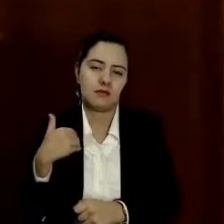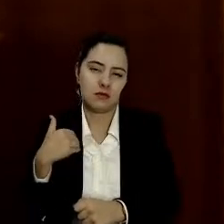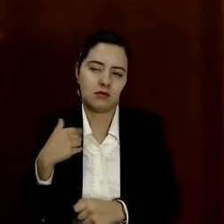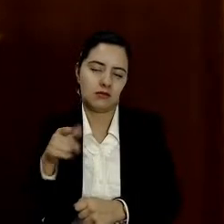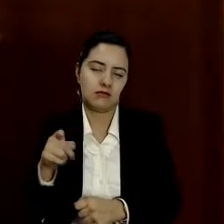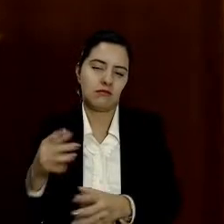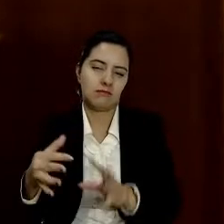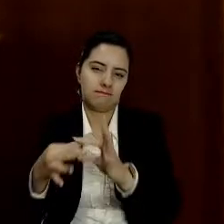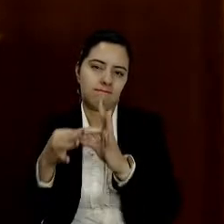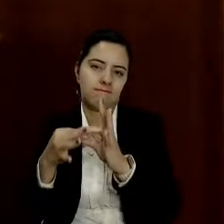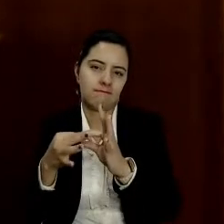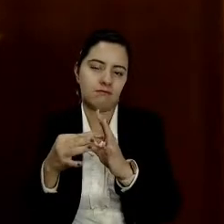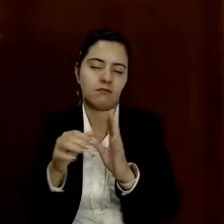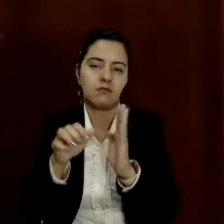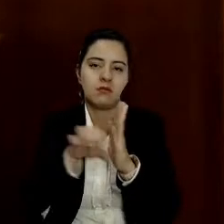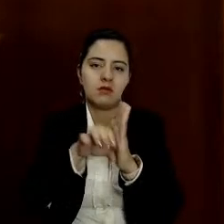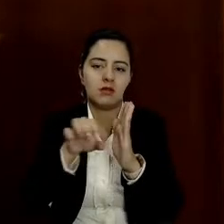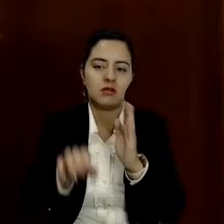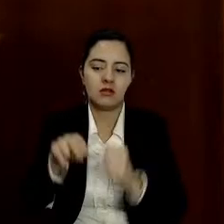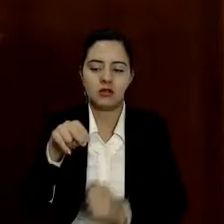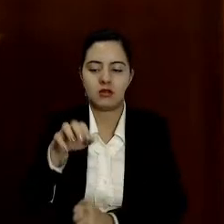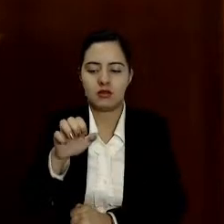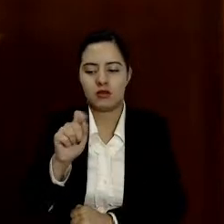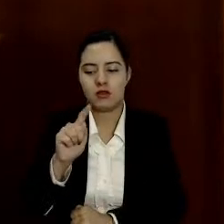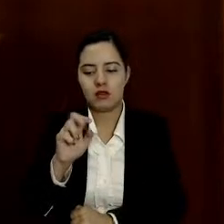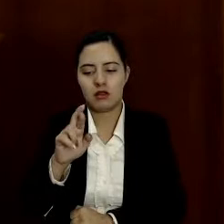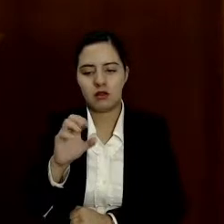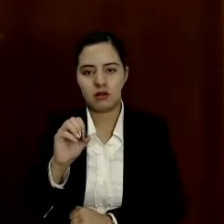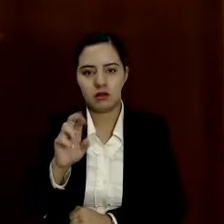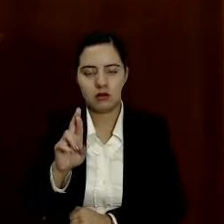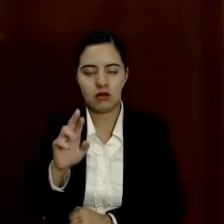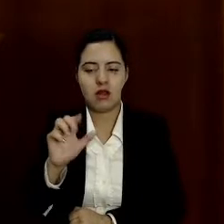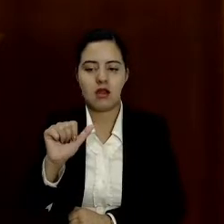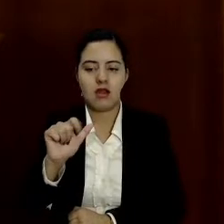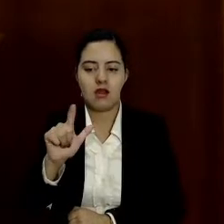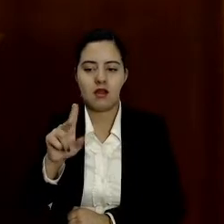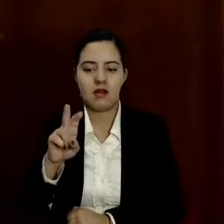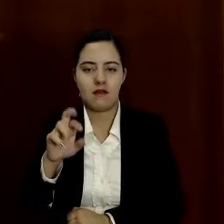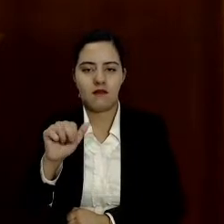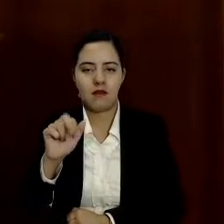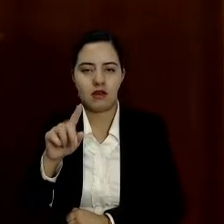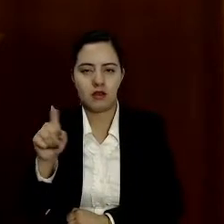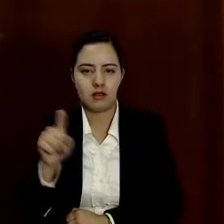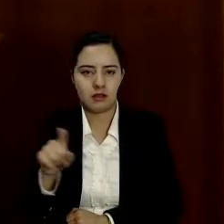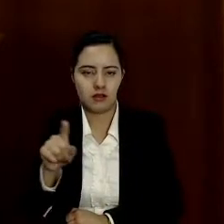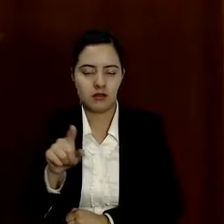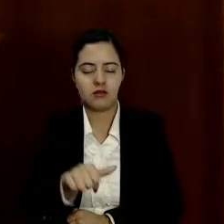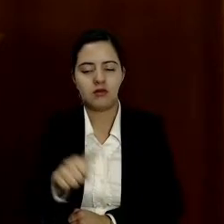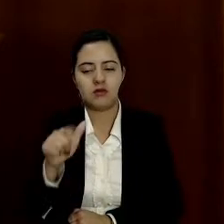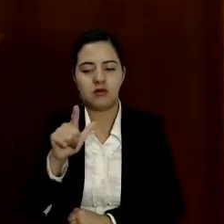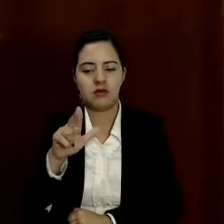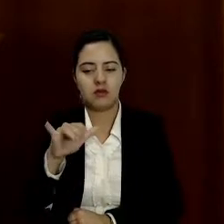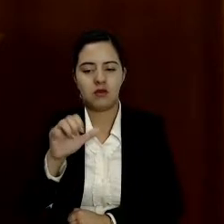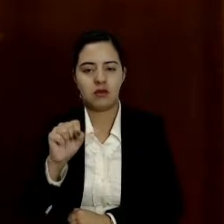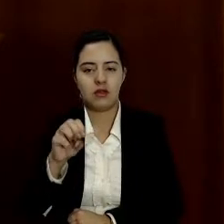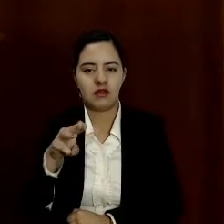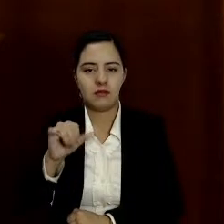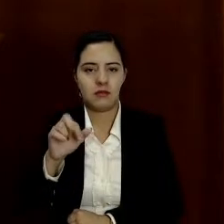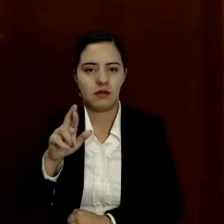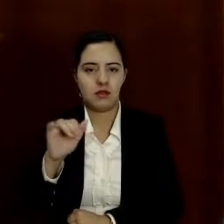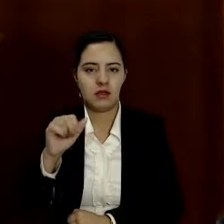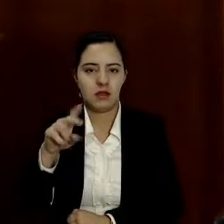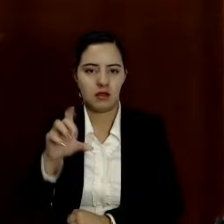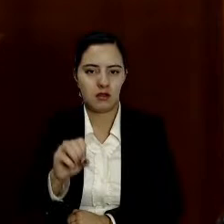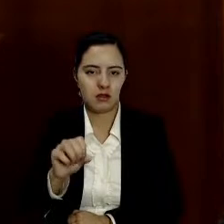Nemer Álvarez y Luis Miranda de Cedesol, o Enrique Jacob Rocha en la Secretaría de Economía,